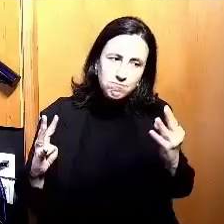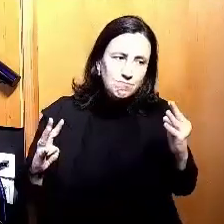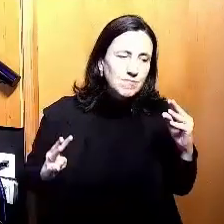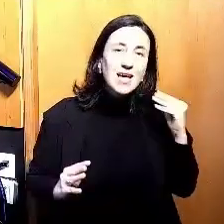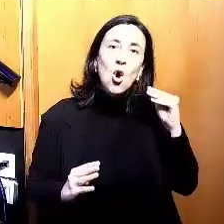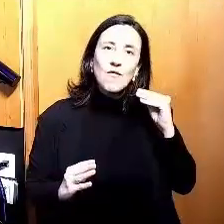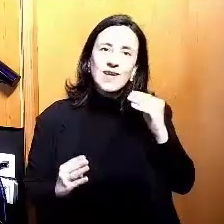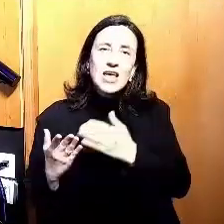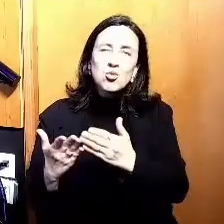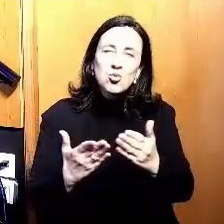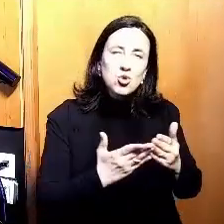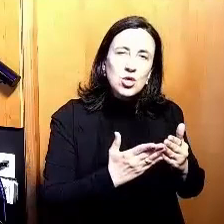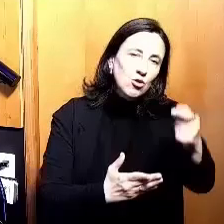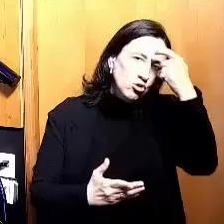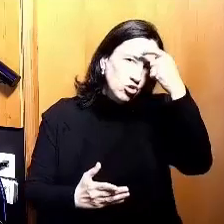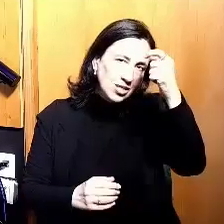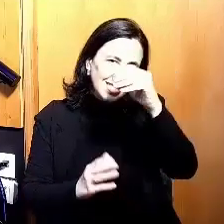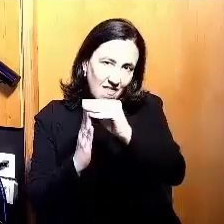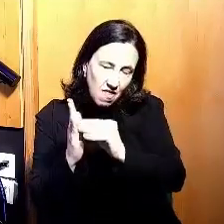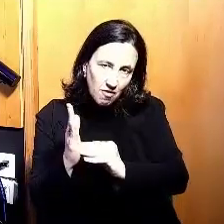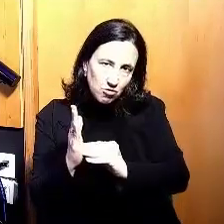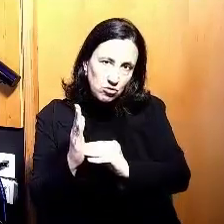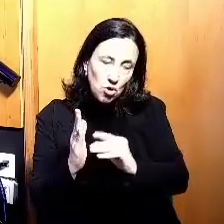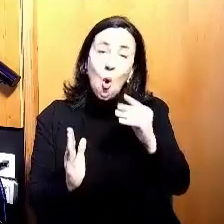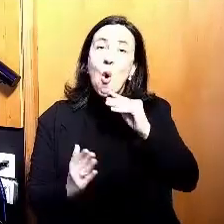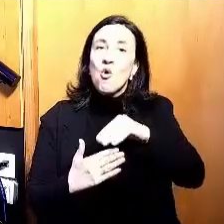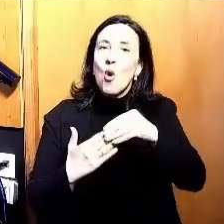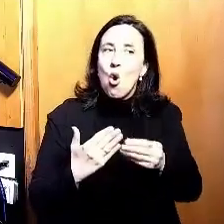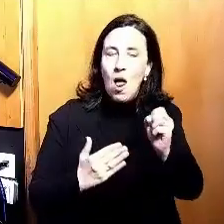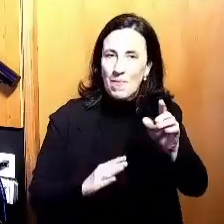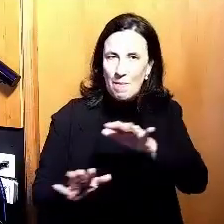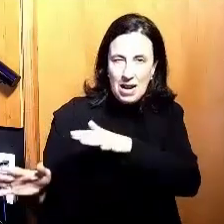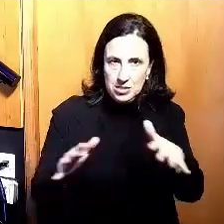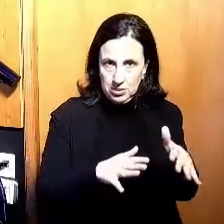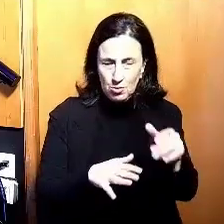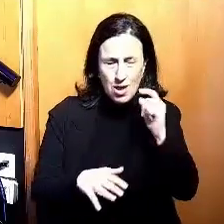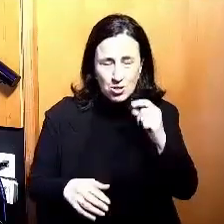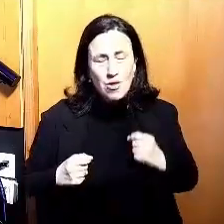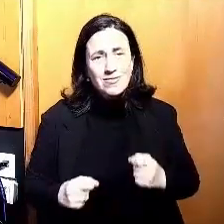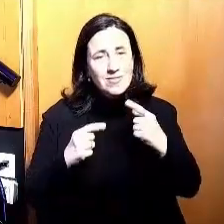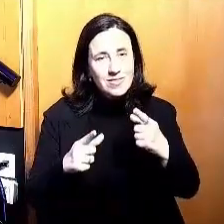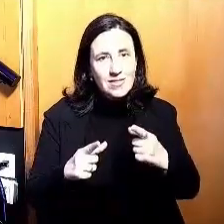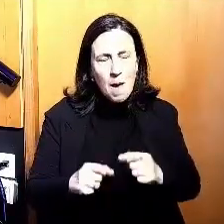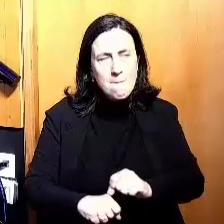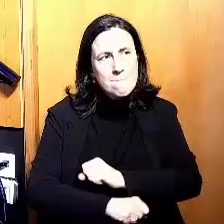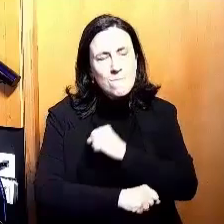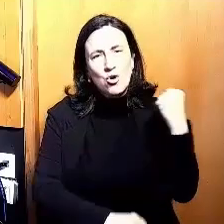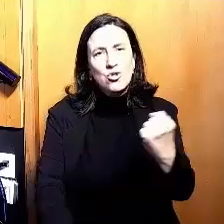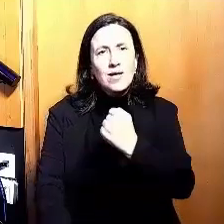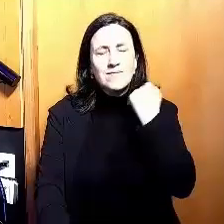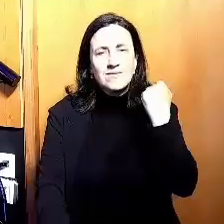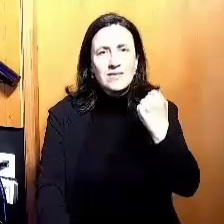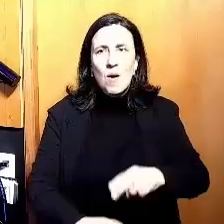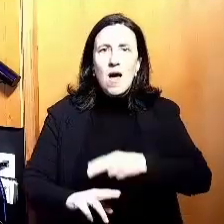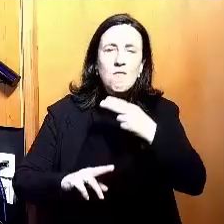estudiando ciencia de datos y carreras afines a datos. Eso hay un potencial gigante para